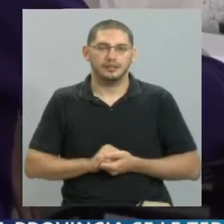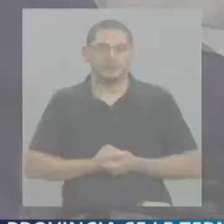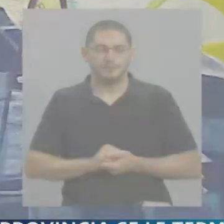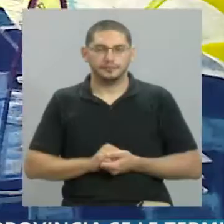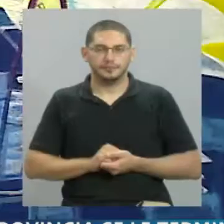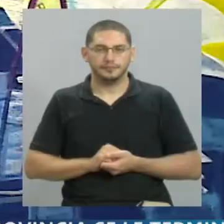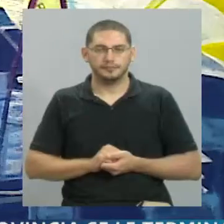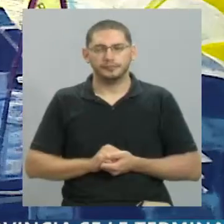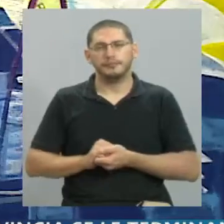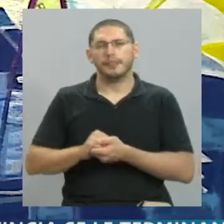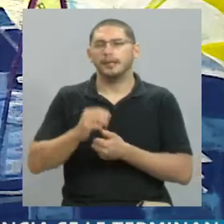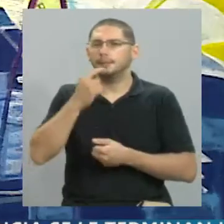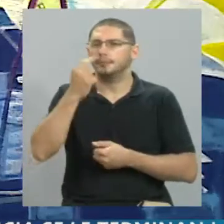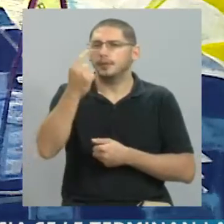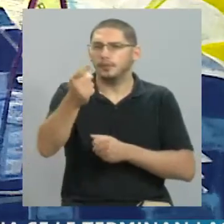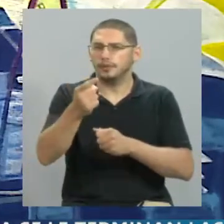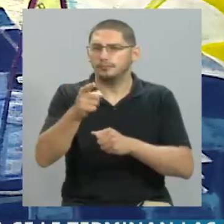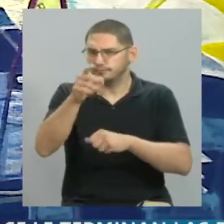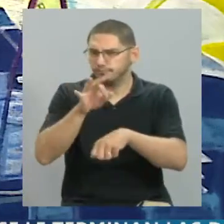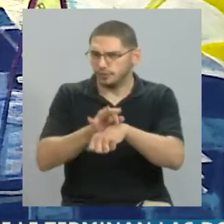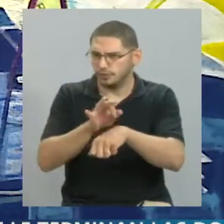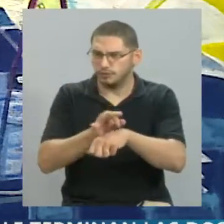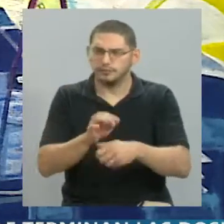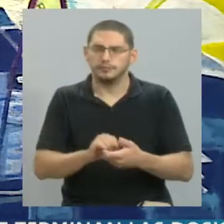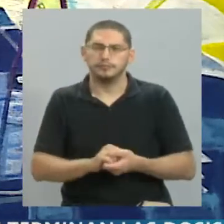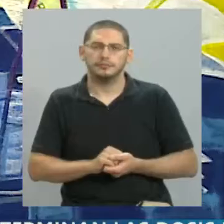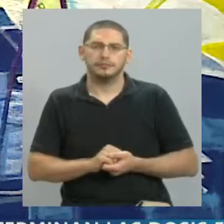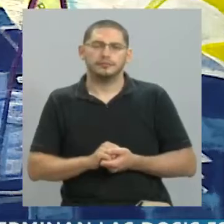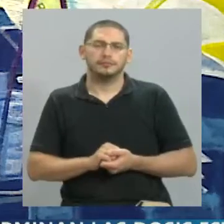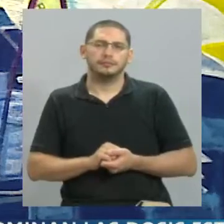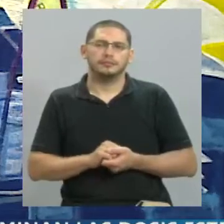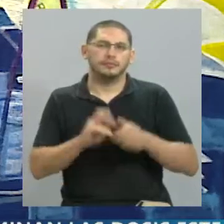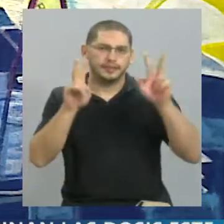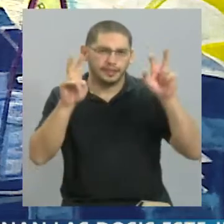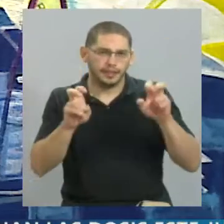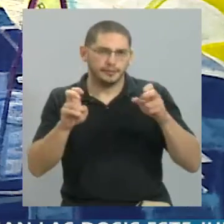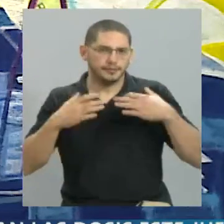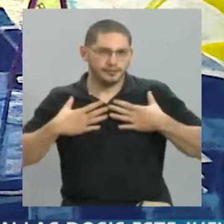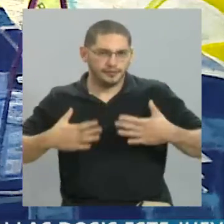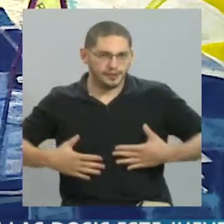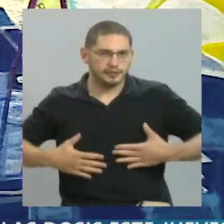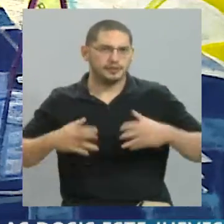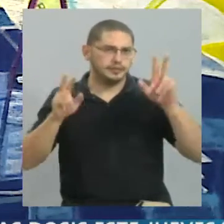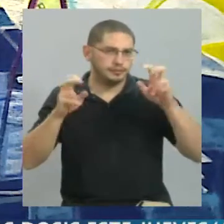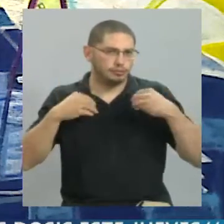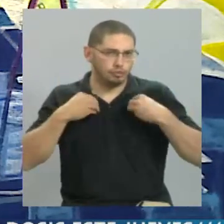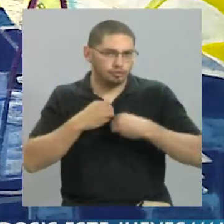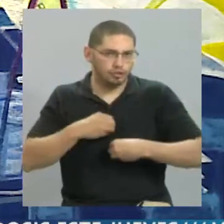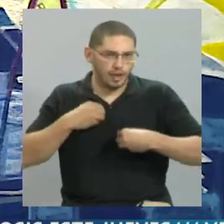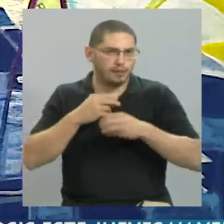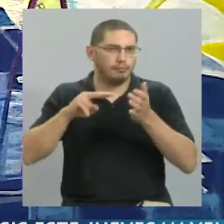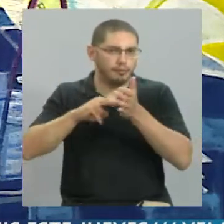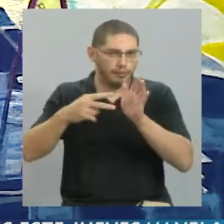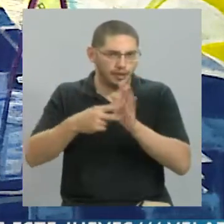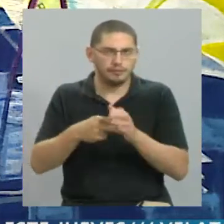Doctor, estaba hablando de estos problemas físicos y emocionales que trajo, ¿no?, el confinamiento, estar en casa, pero ¿cuáles